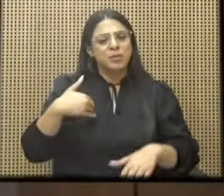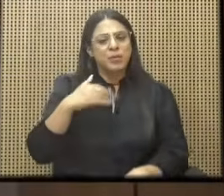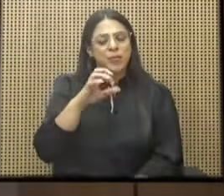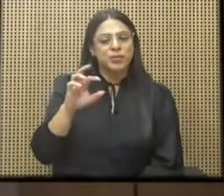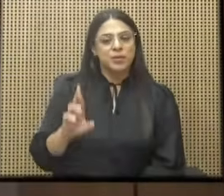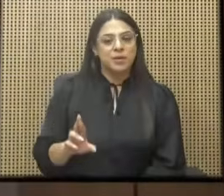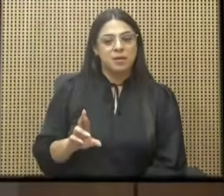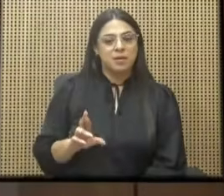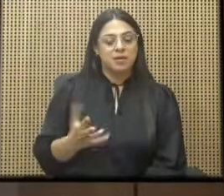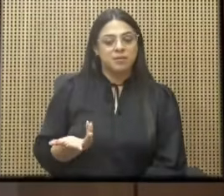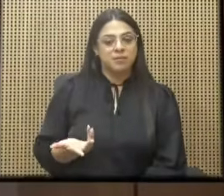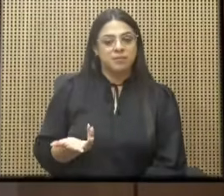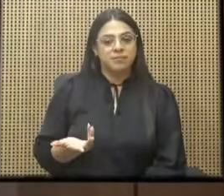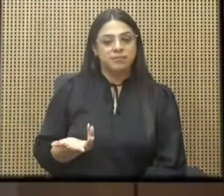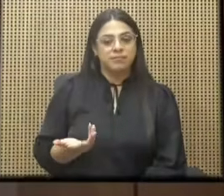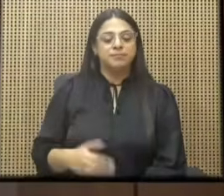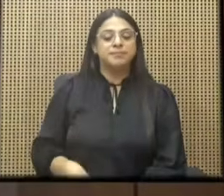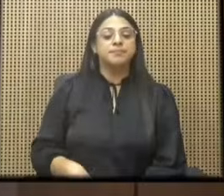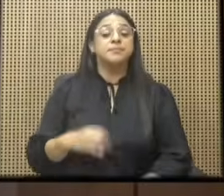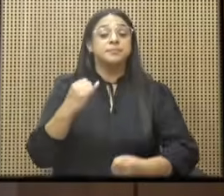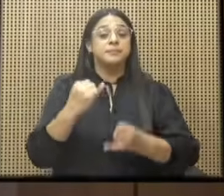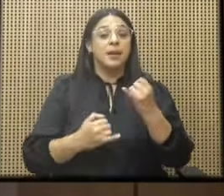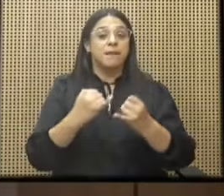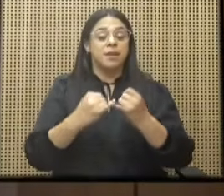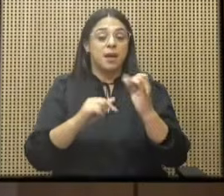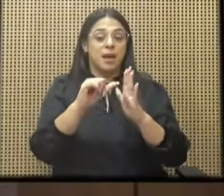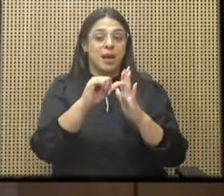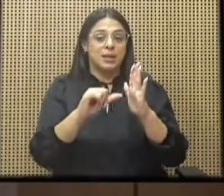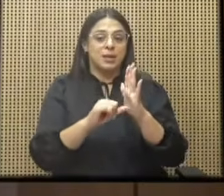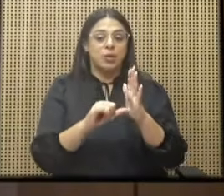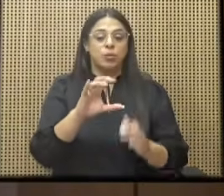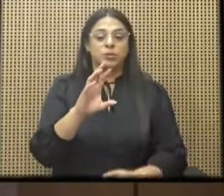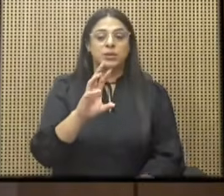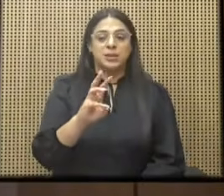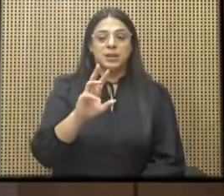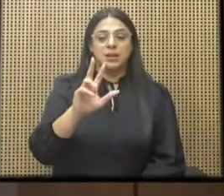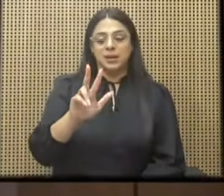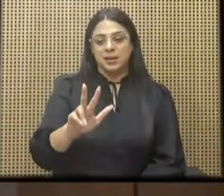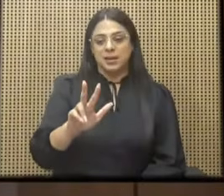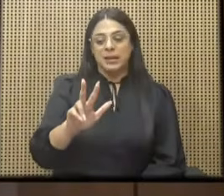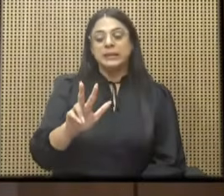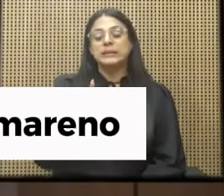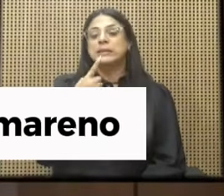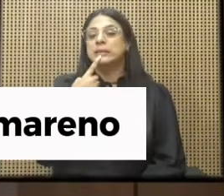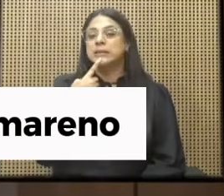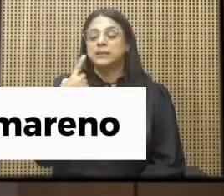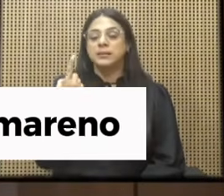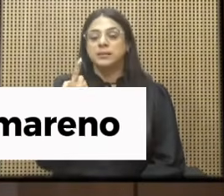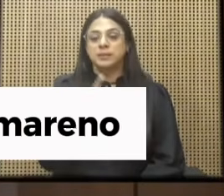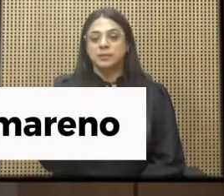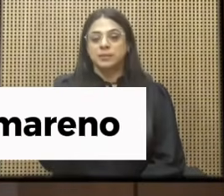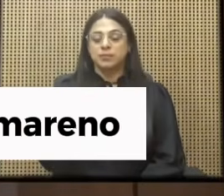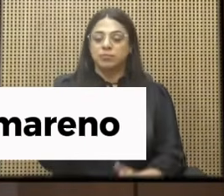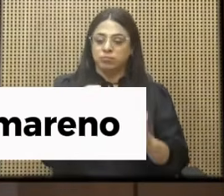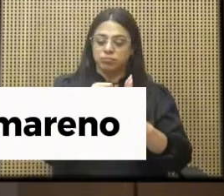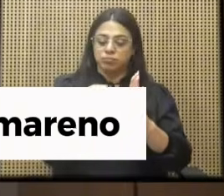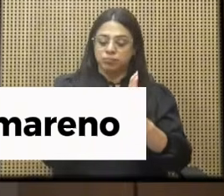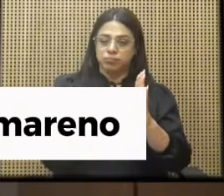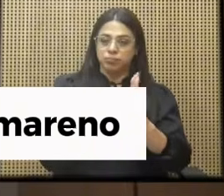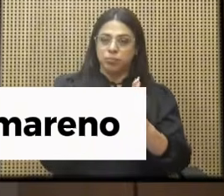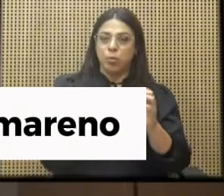Y finalmente, el artículo 63 señala lo que con muy buen tino